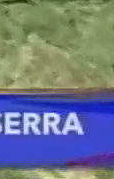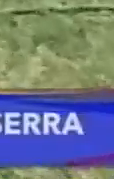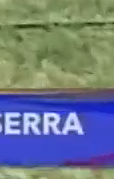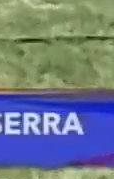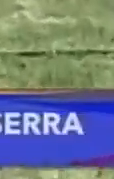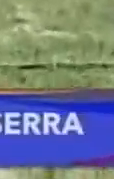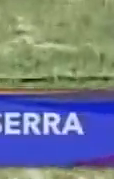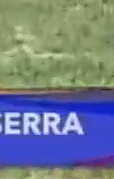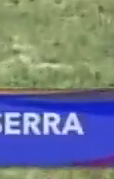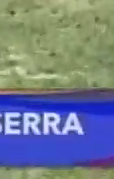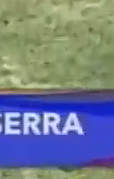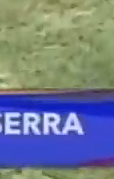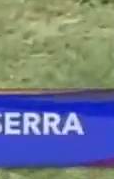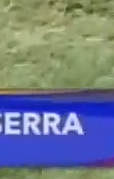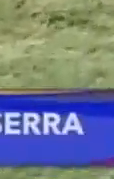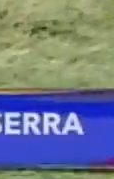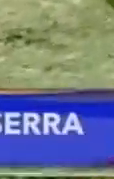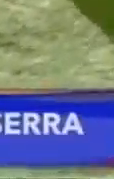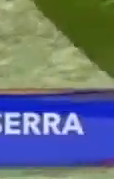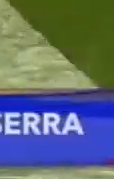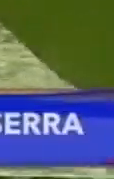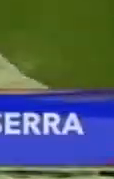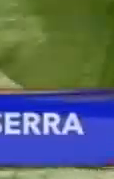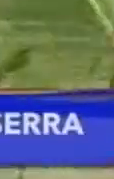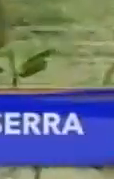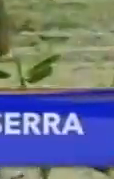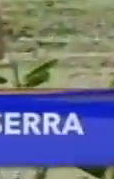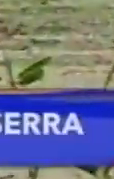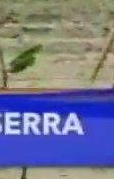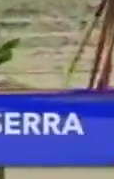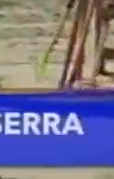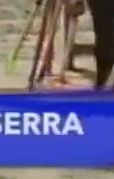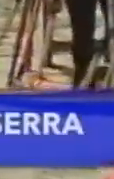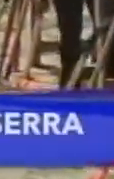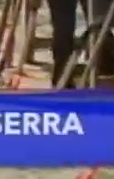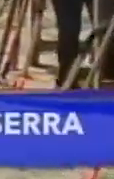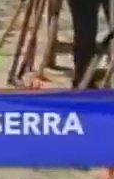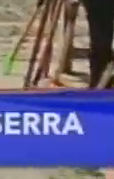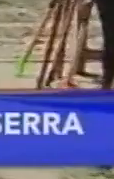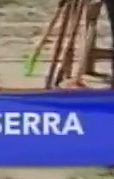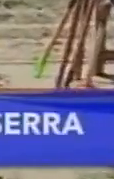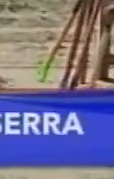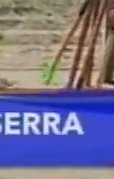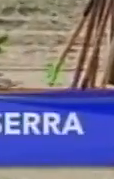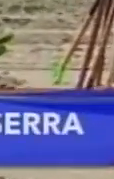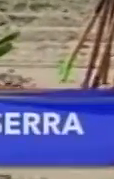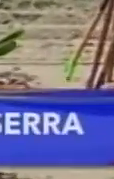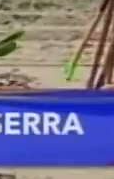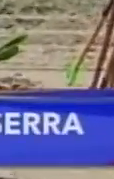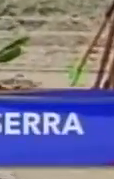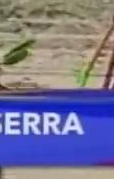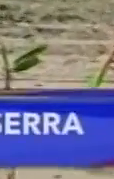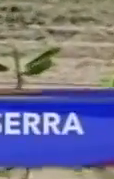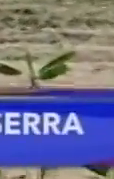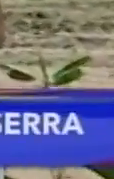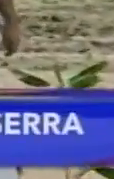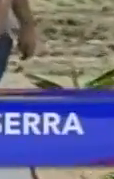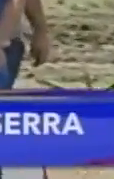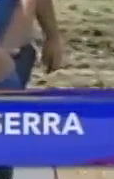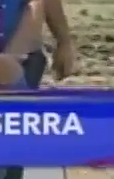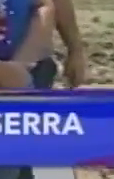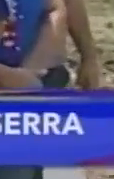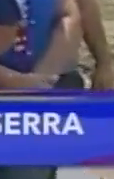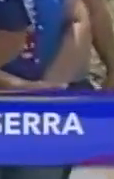solo producir lo que nos toca, pues en este momento debemos producir para 2.400 estudiantes. El tema